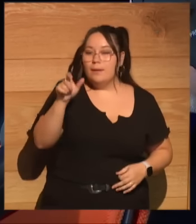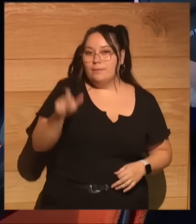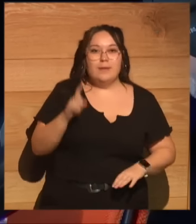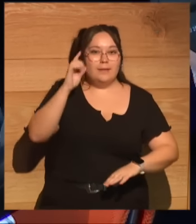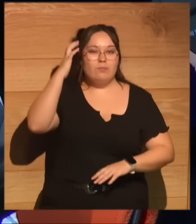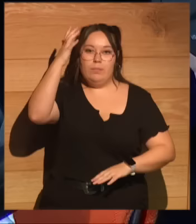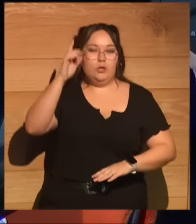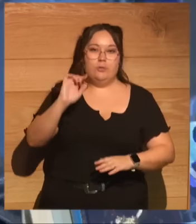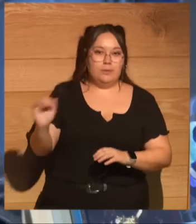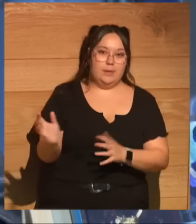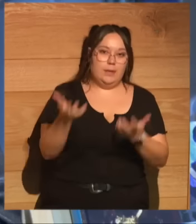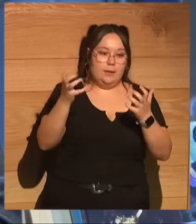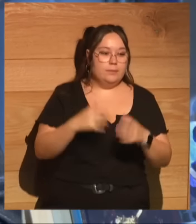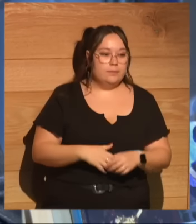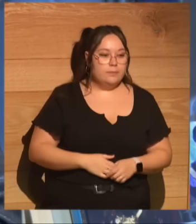guay!